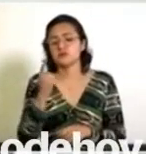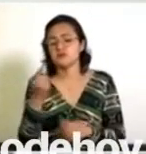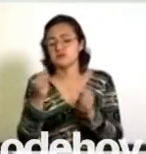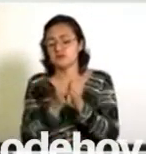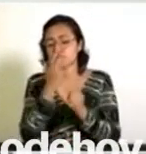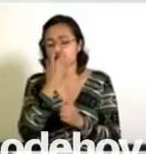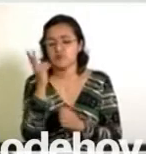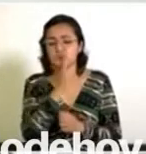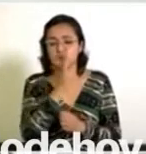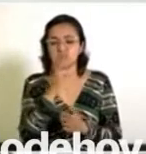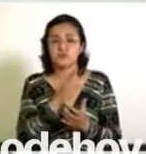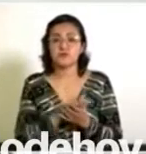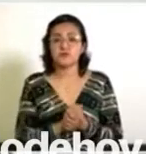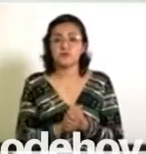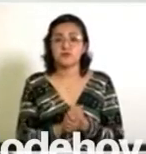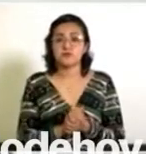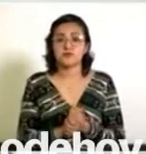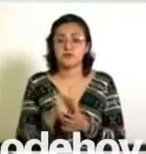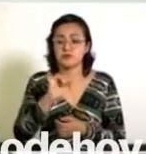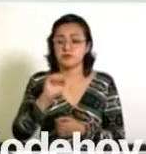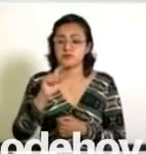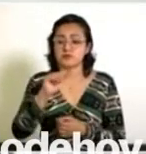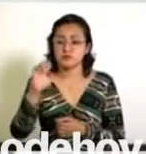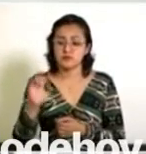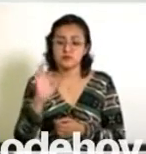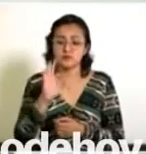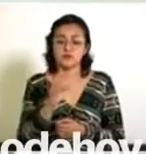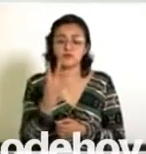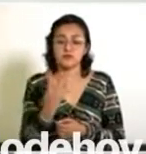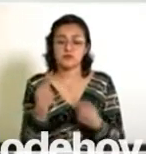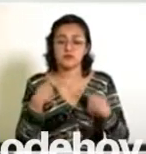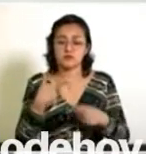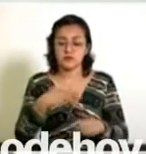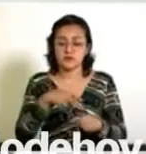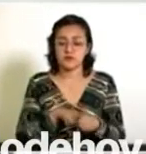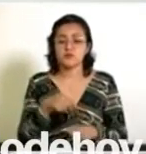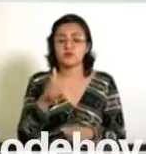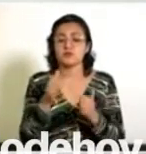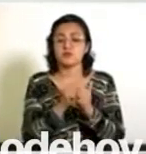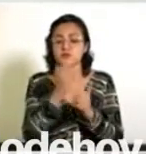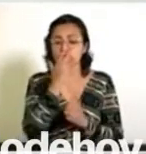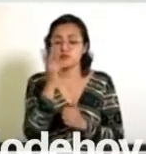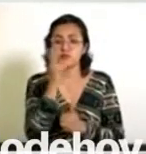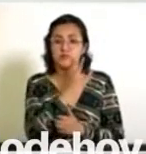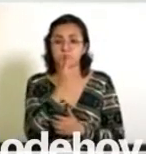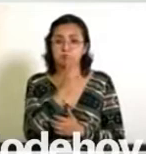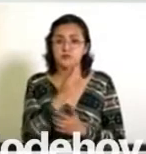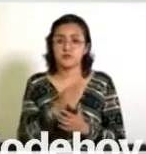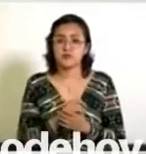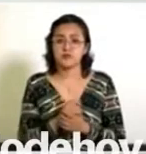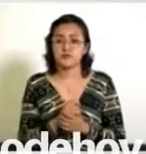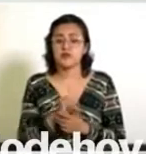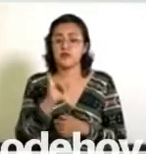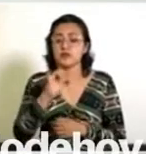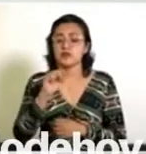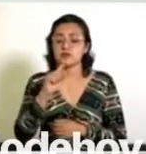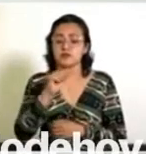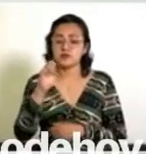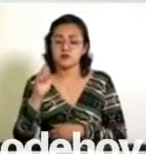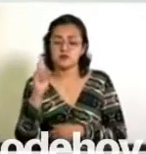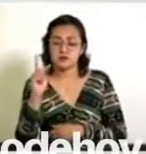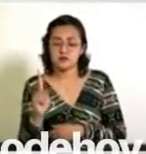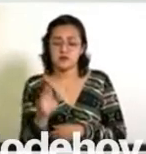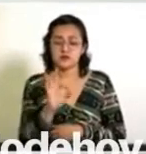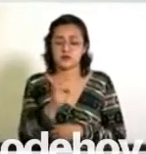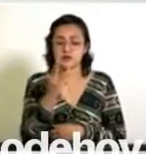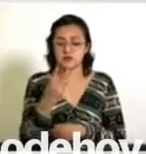con ventilación asistida. ISSSTE, 44 pacientes, 6 con ventilación asistida. ISTEP,